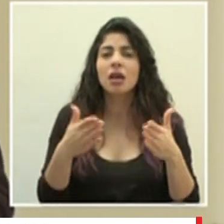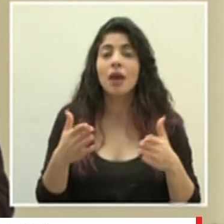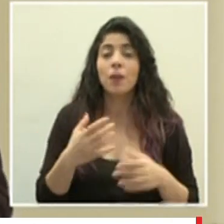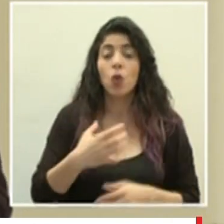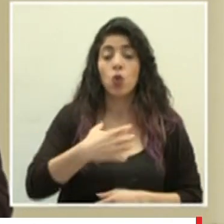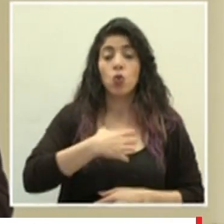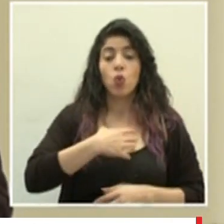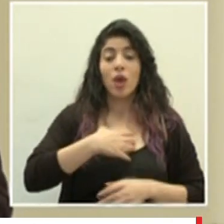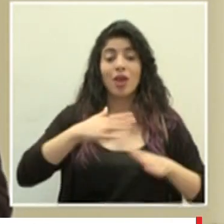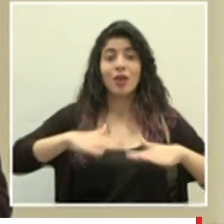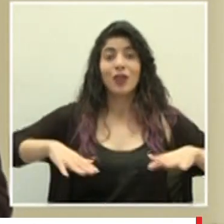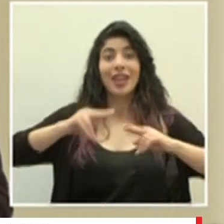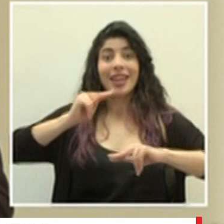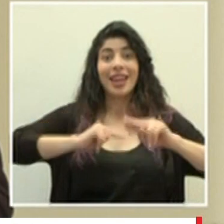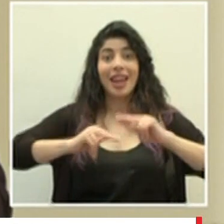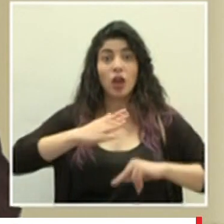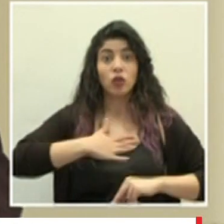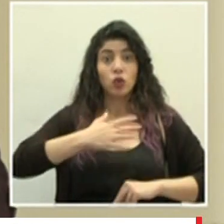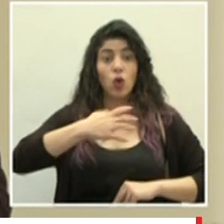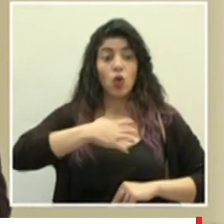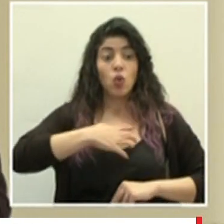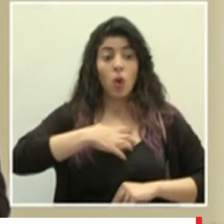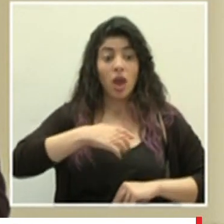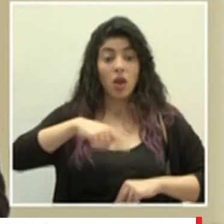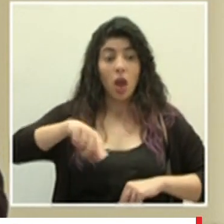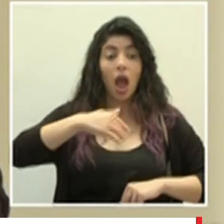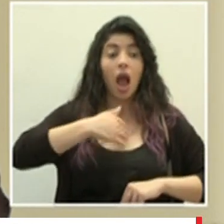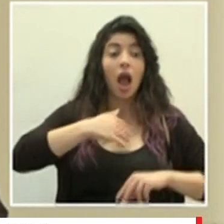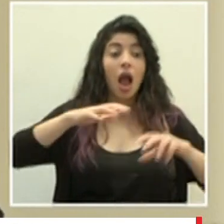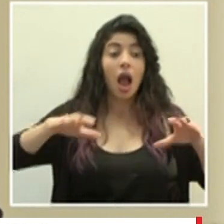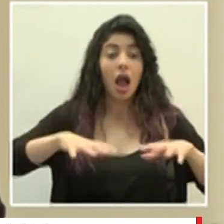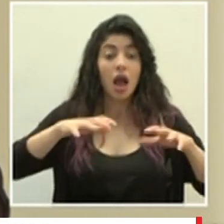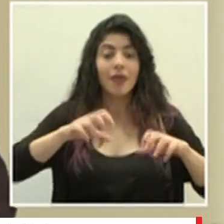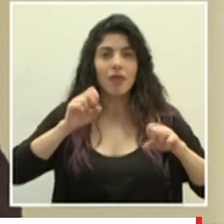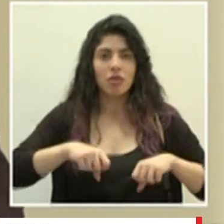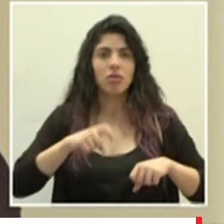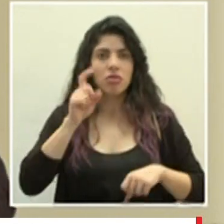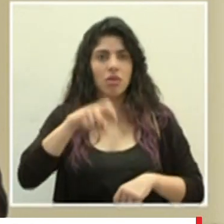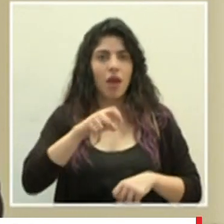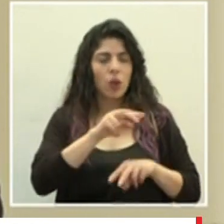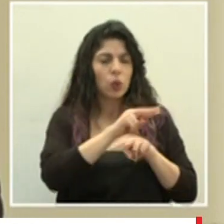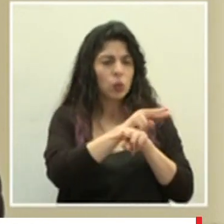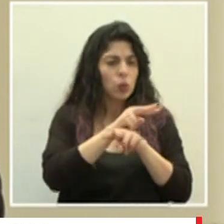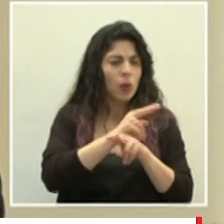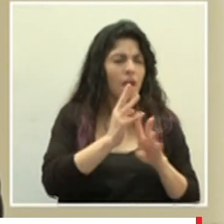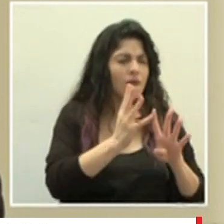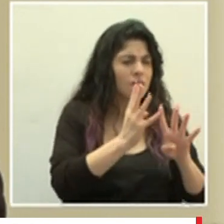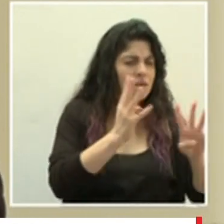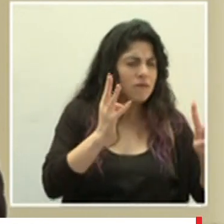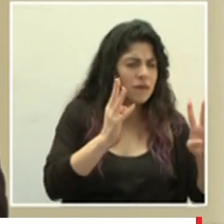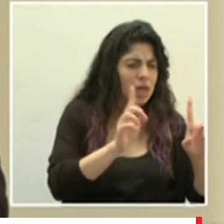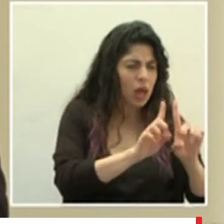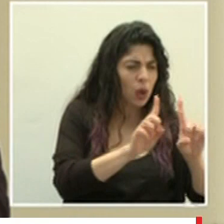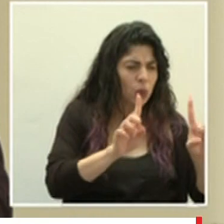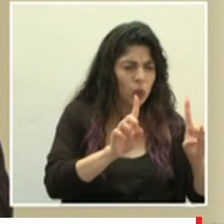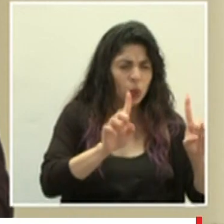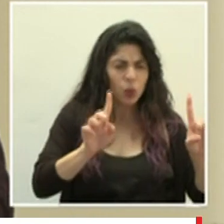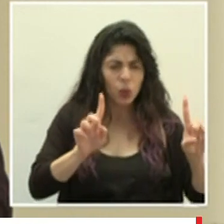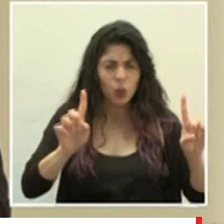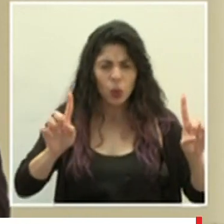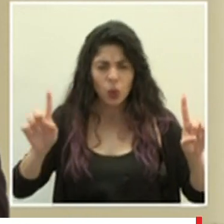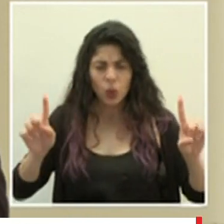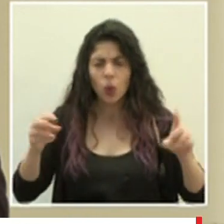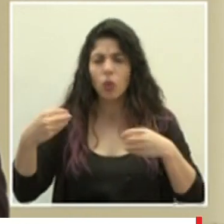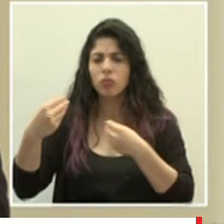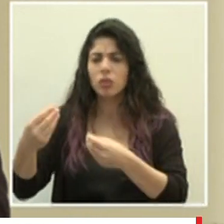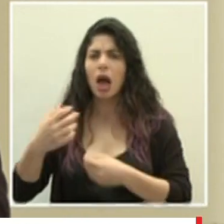dueños de los establecimientos, insisto, donde se dan actividades humanas, estén vigilando que las filas no se transgreda el espacio, que haya